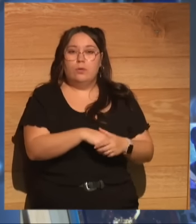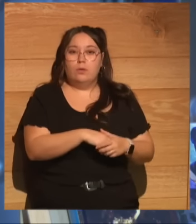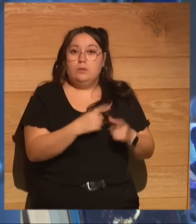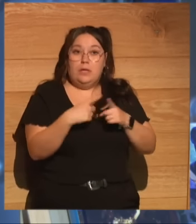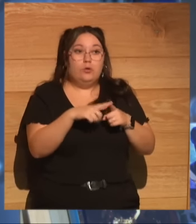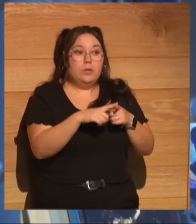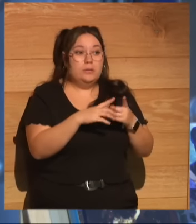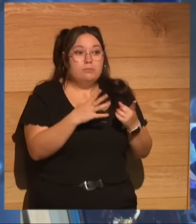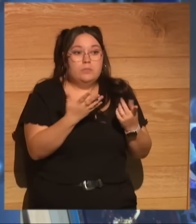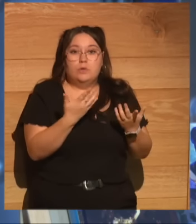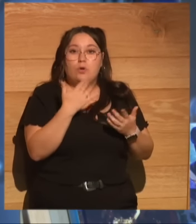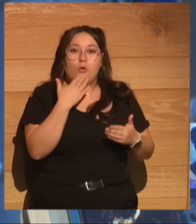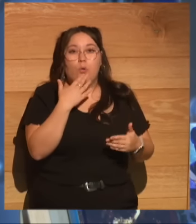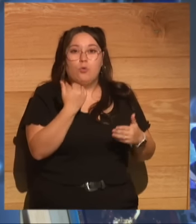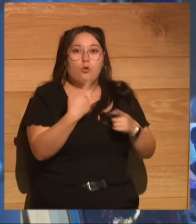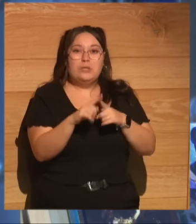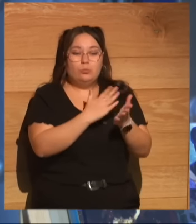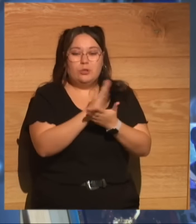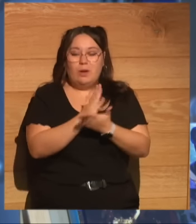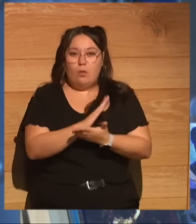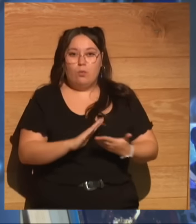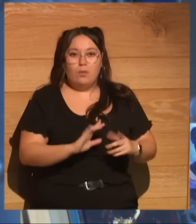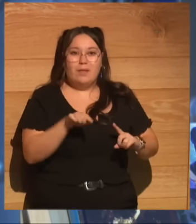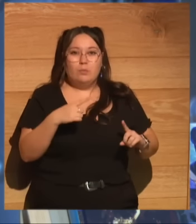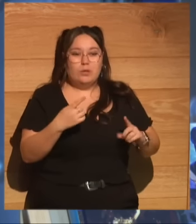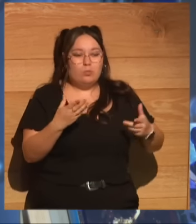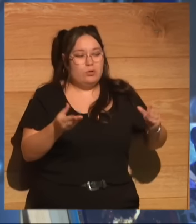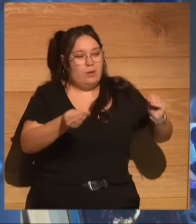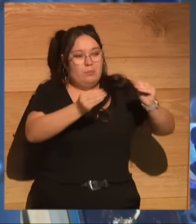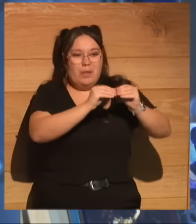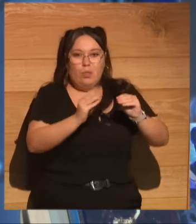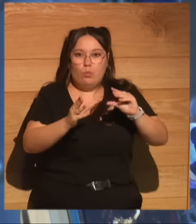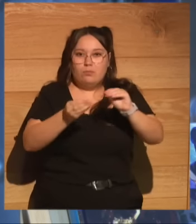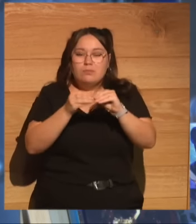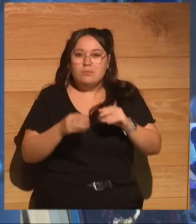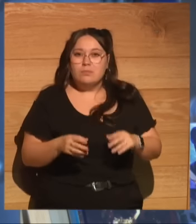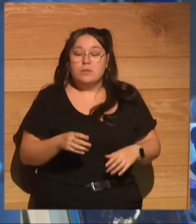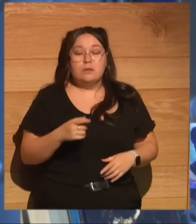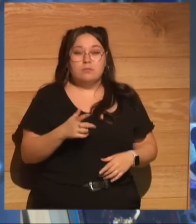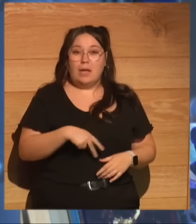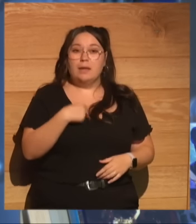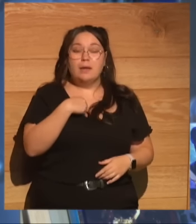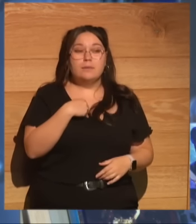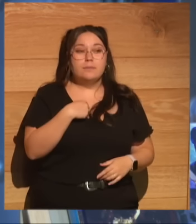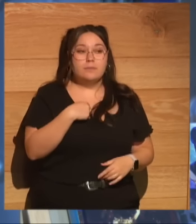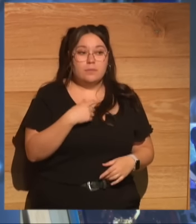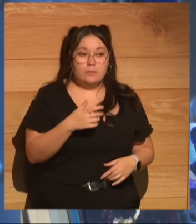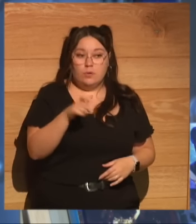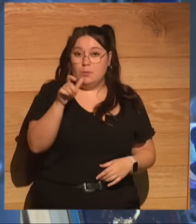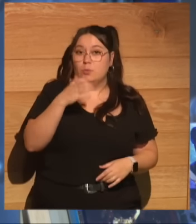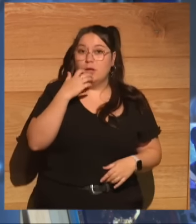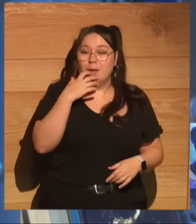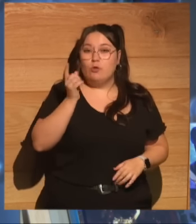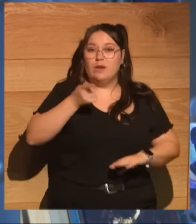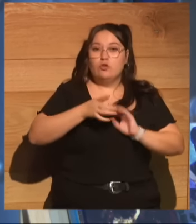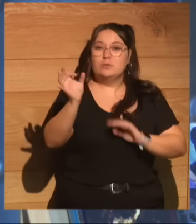las cosas como en unidades independientes y se van pegando pequeñas piezas. Y generalmente alguien como Spielberg, por ejemplo,